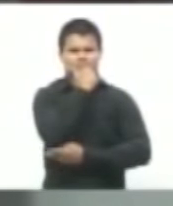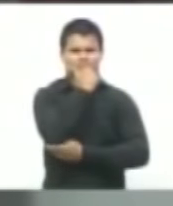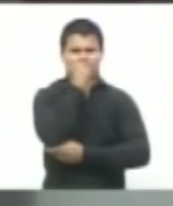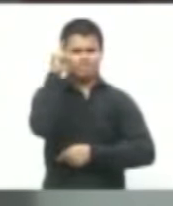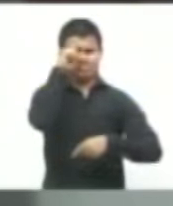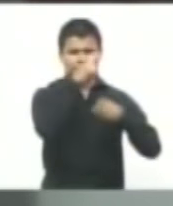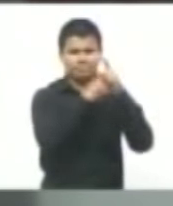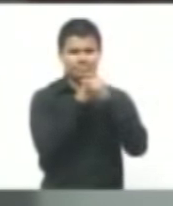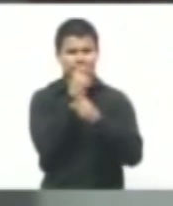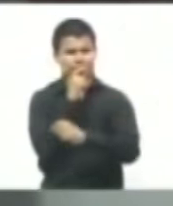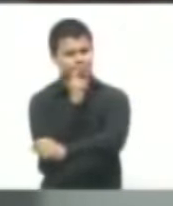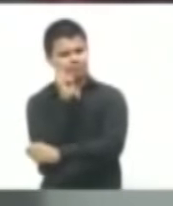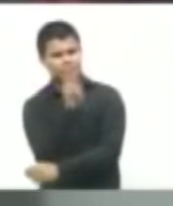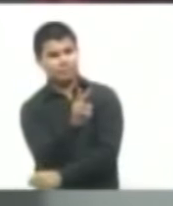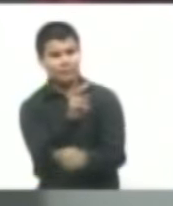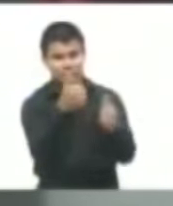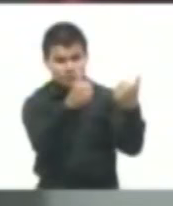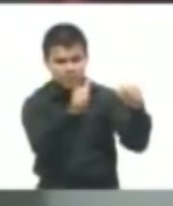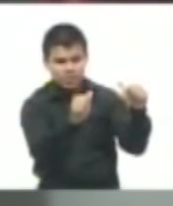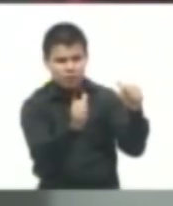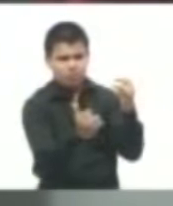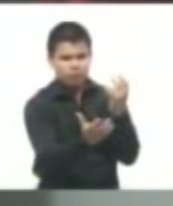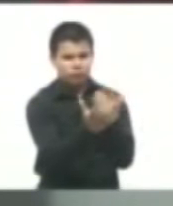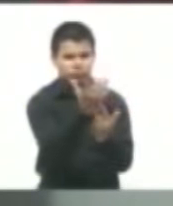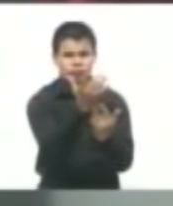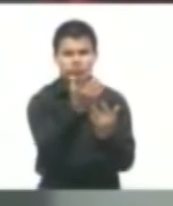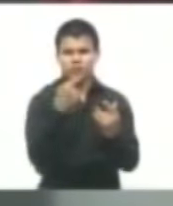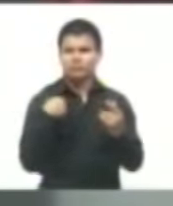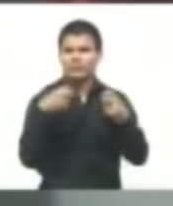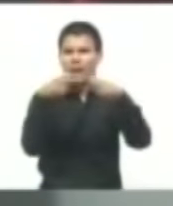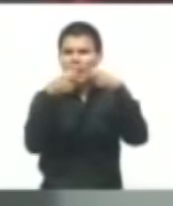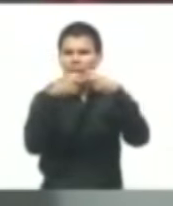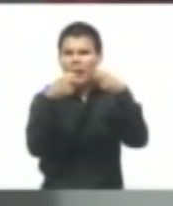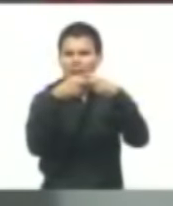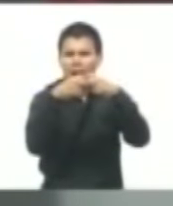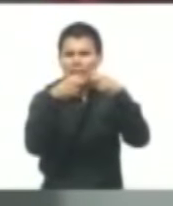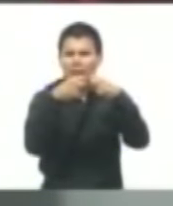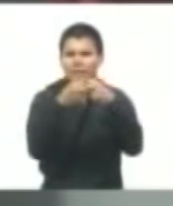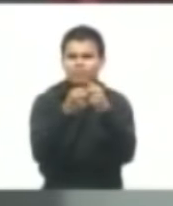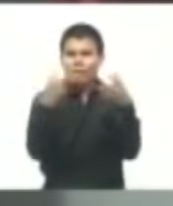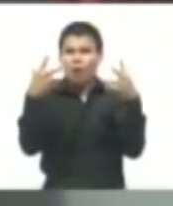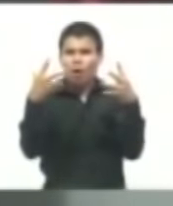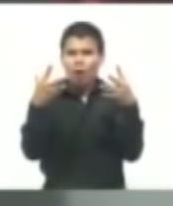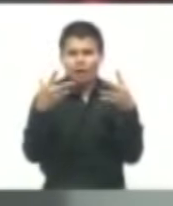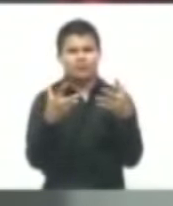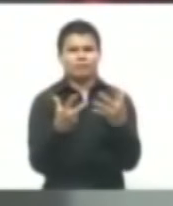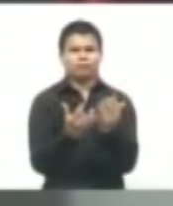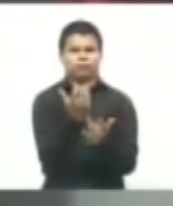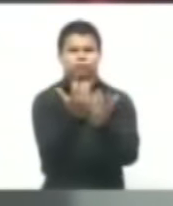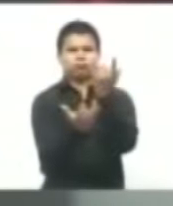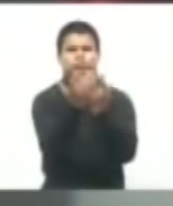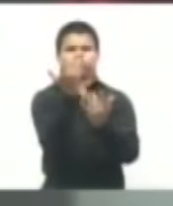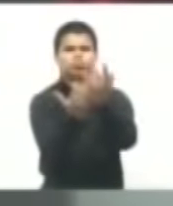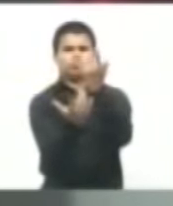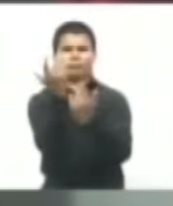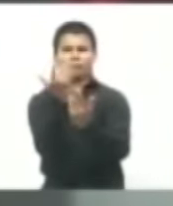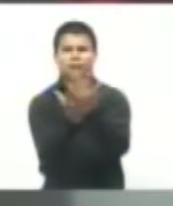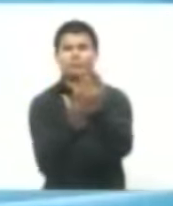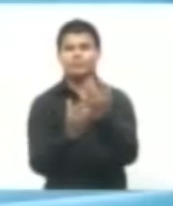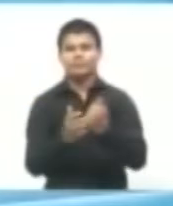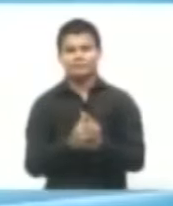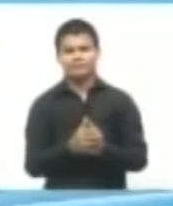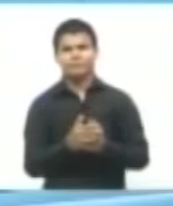a echar humo por un cortocircuito que se le produjo en las